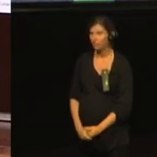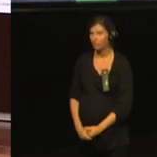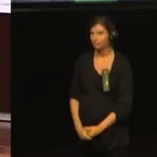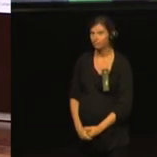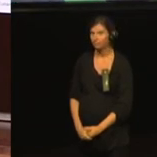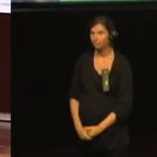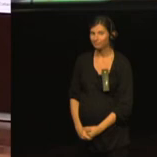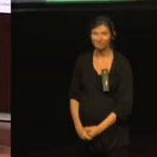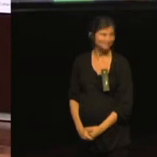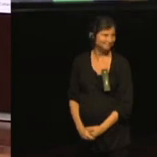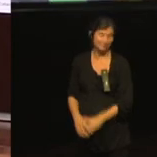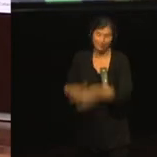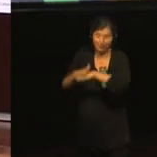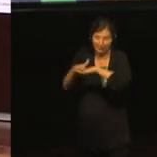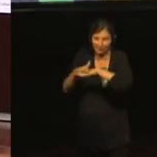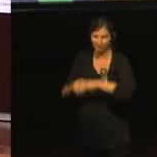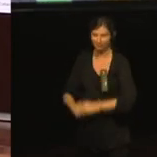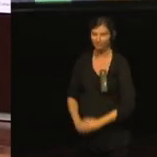Perdonadme.